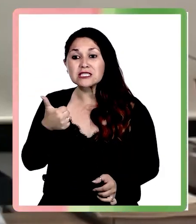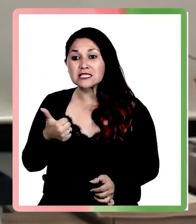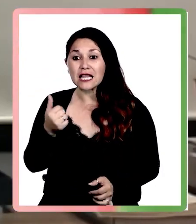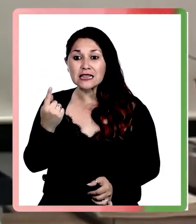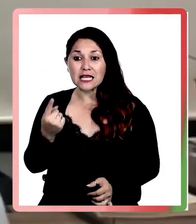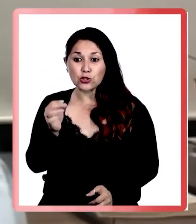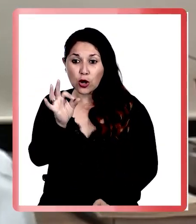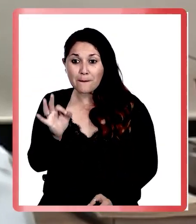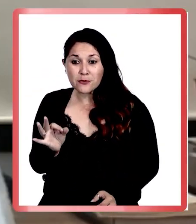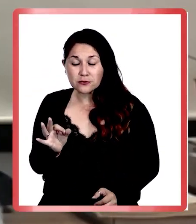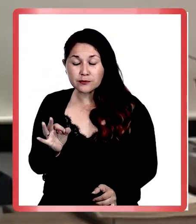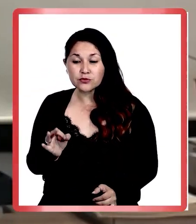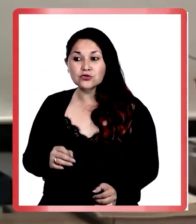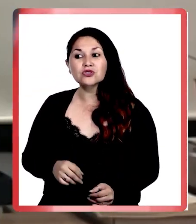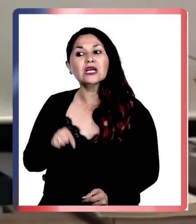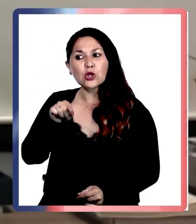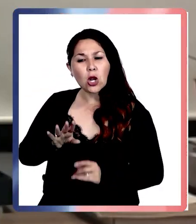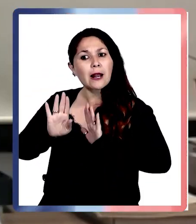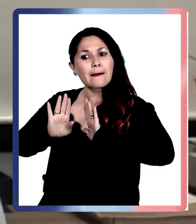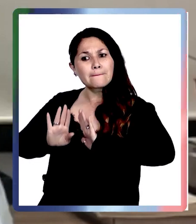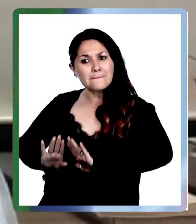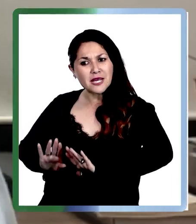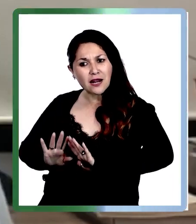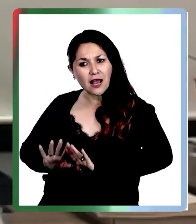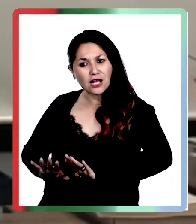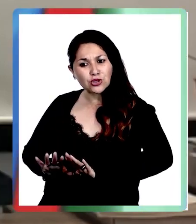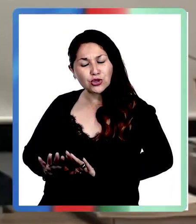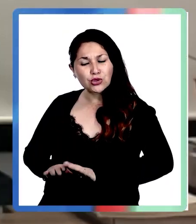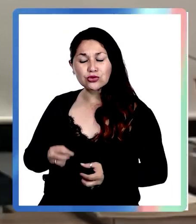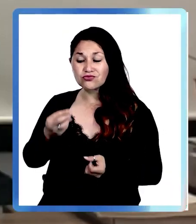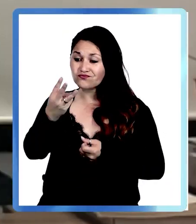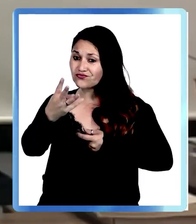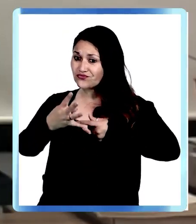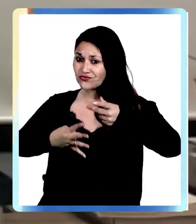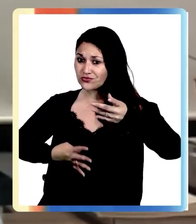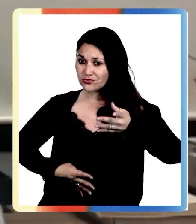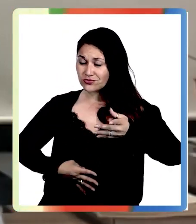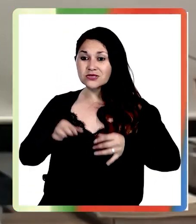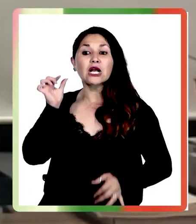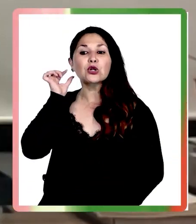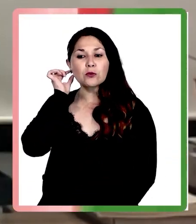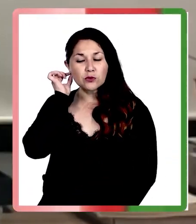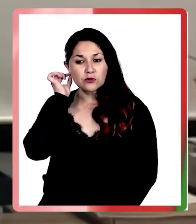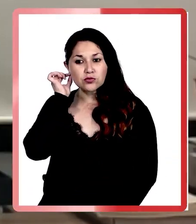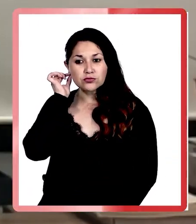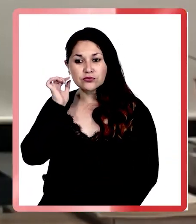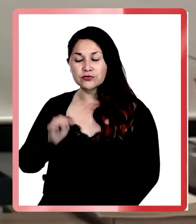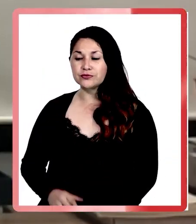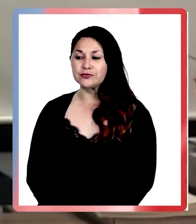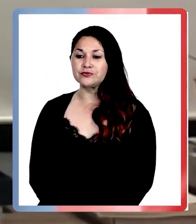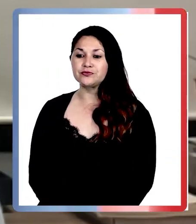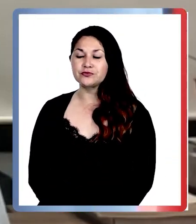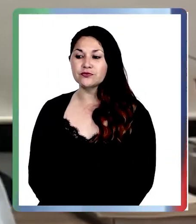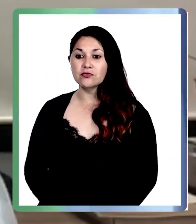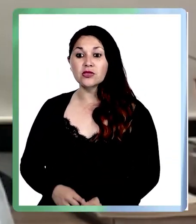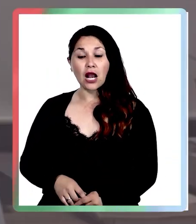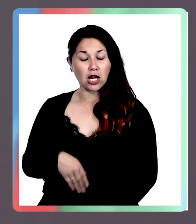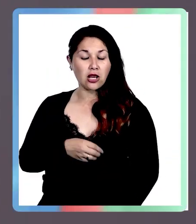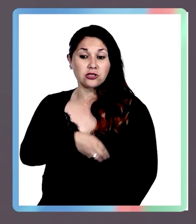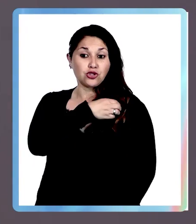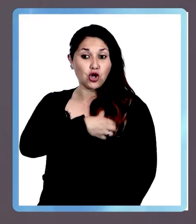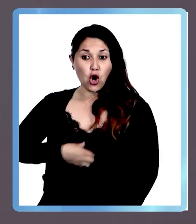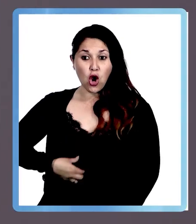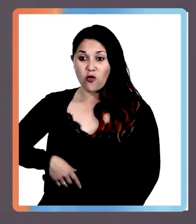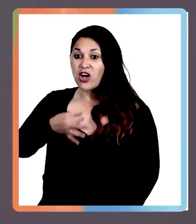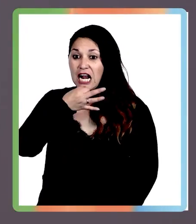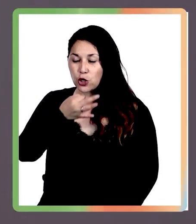61,6% de las personas que están esperando en esta lista son del sexo femenino, son mujeres. En este gobierno que se